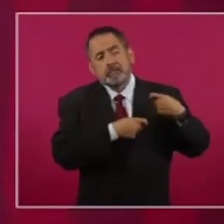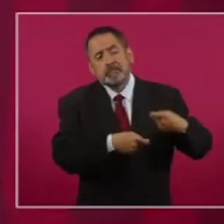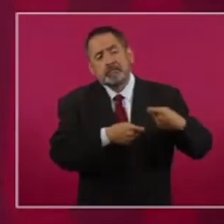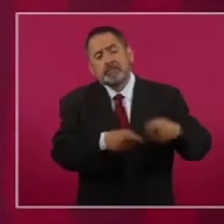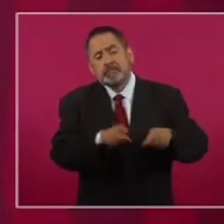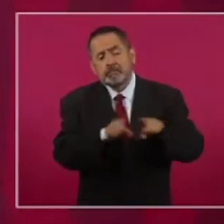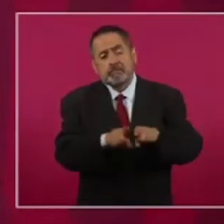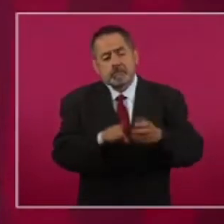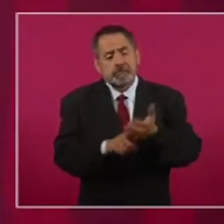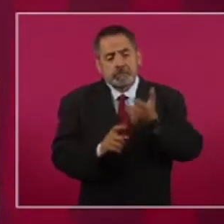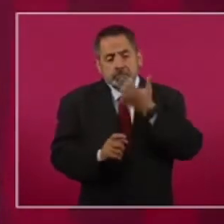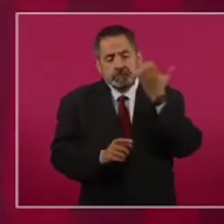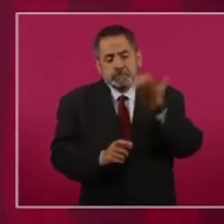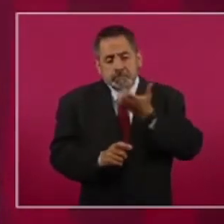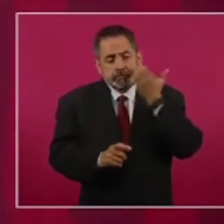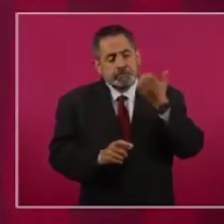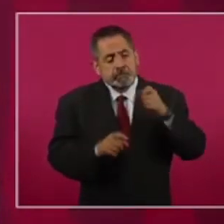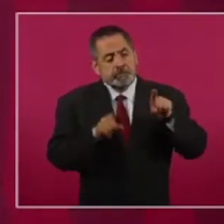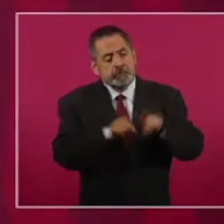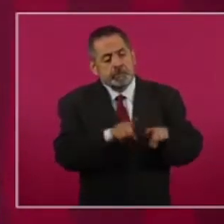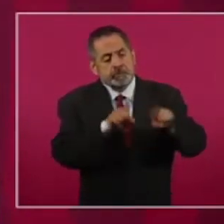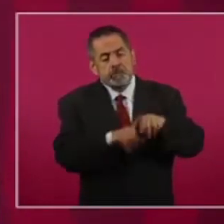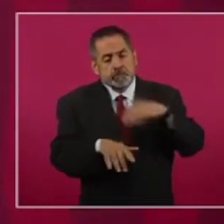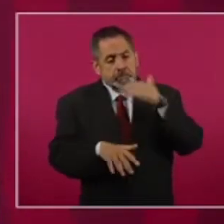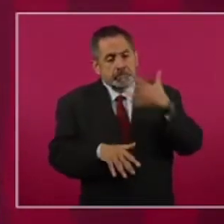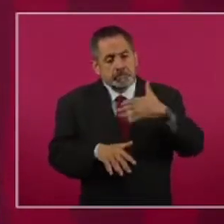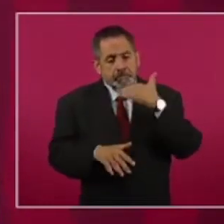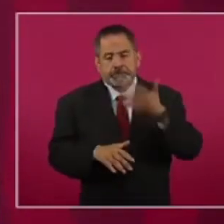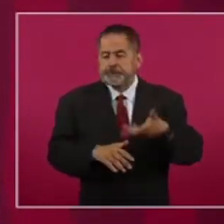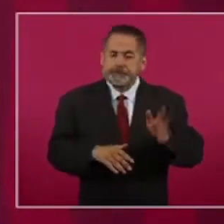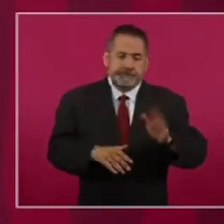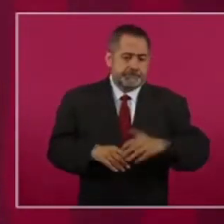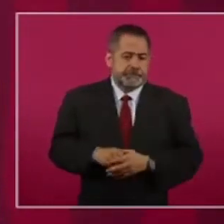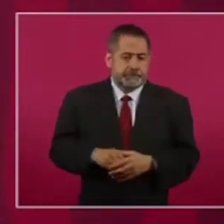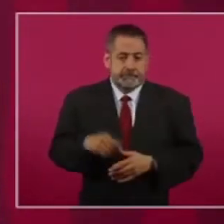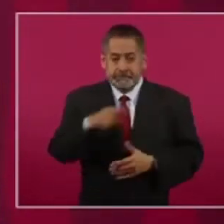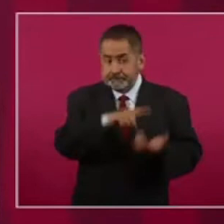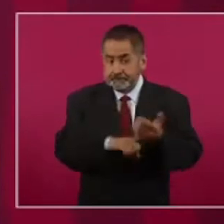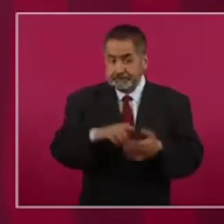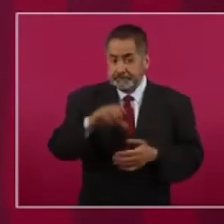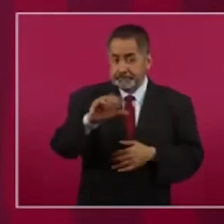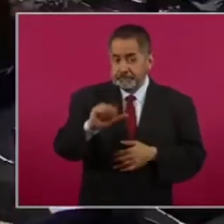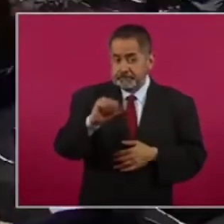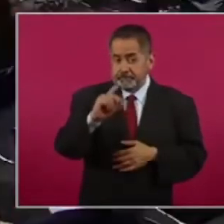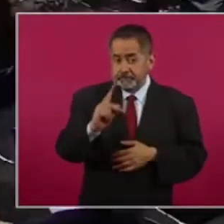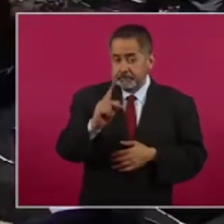de estas prácticas corruptas. En Capufe, bueno.